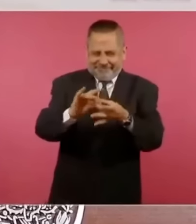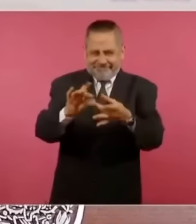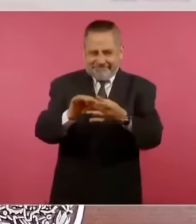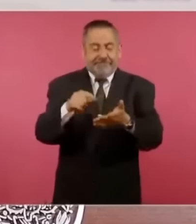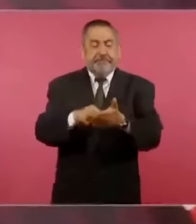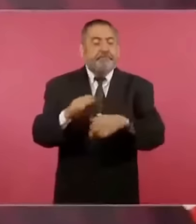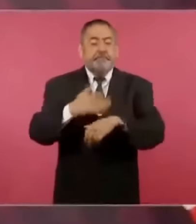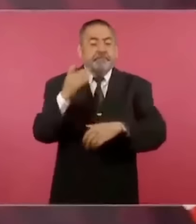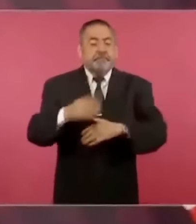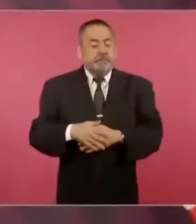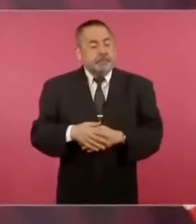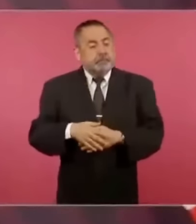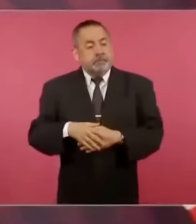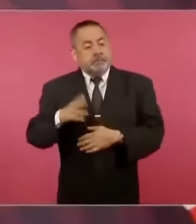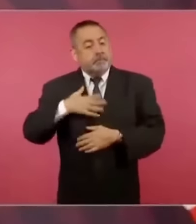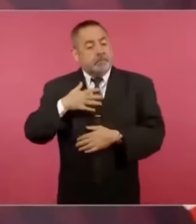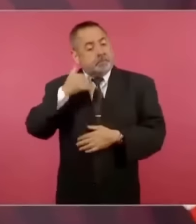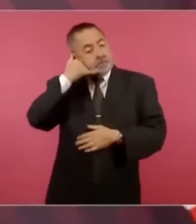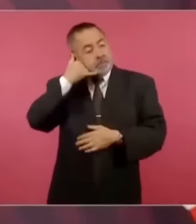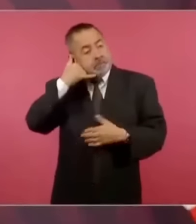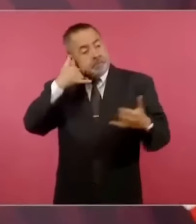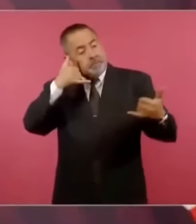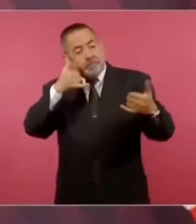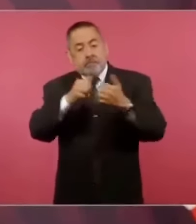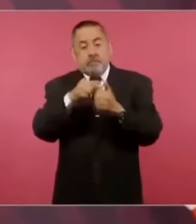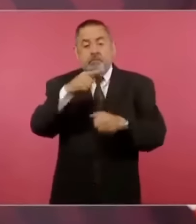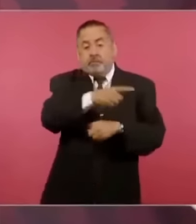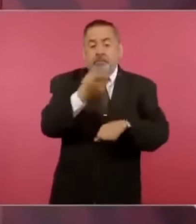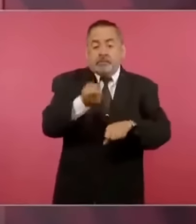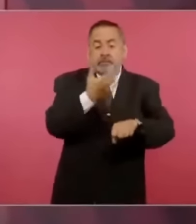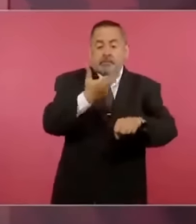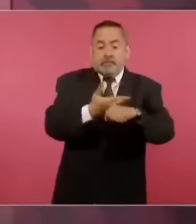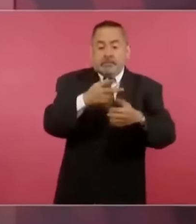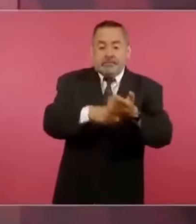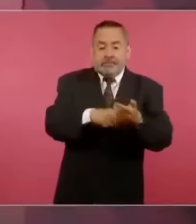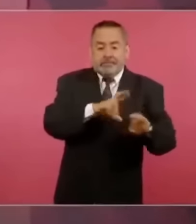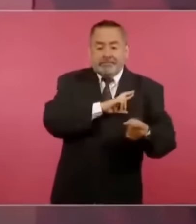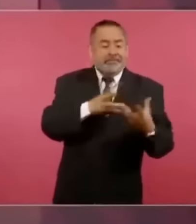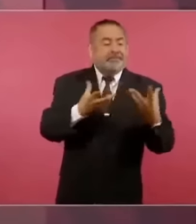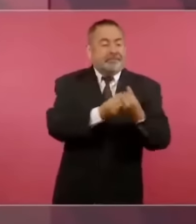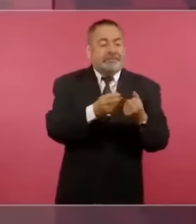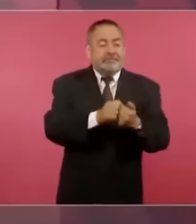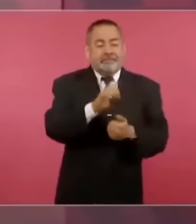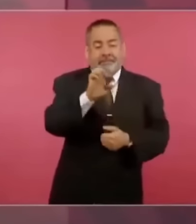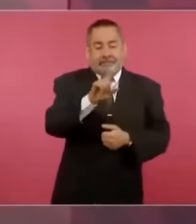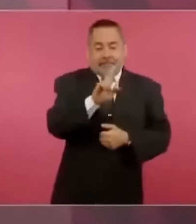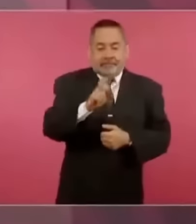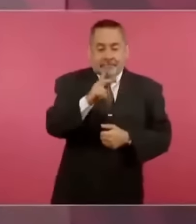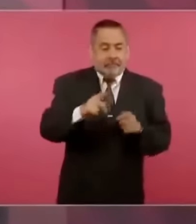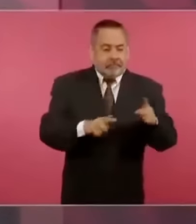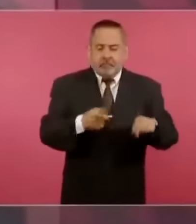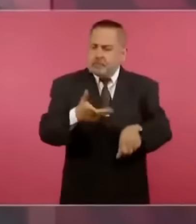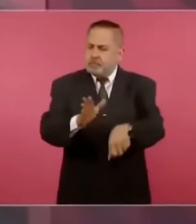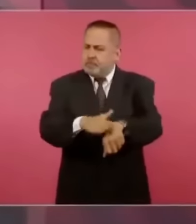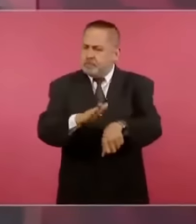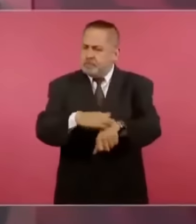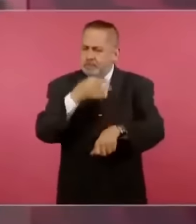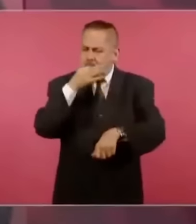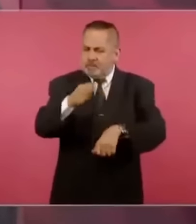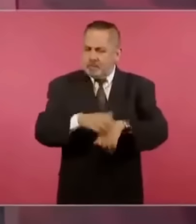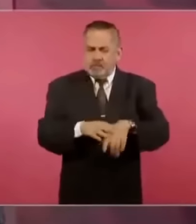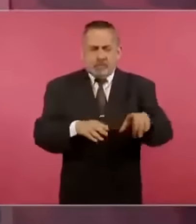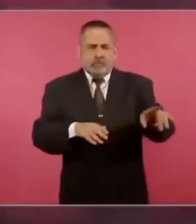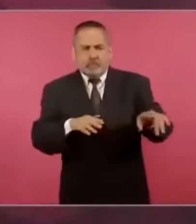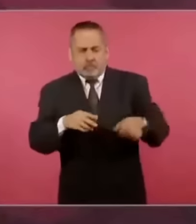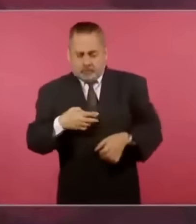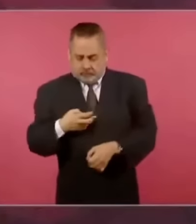porque hablo con el secretario particular de Zedillo y le digo, estoy